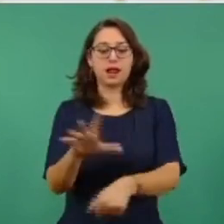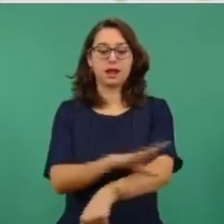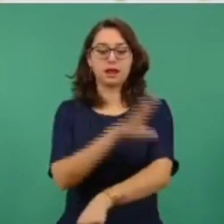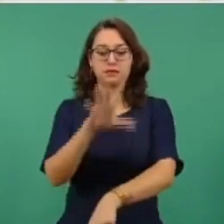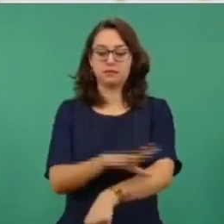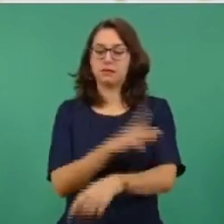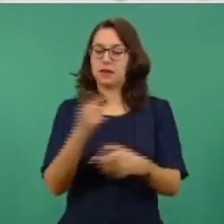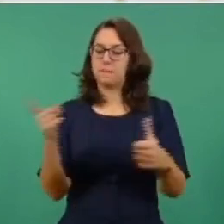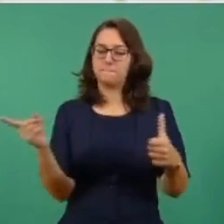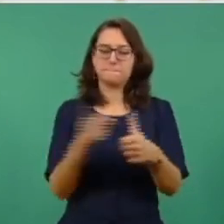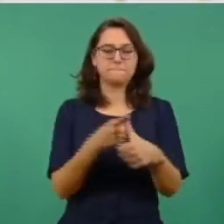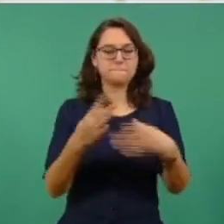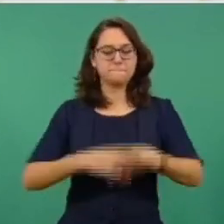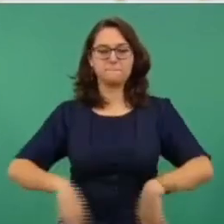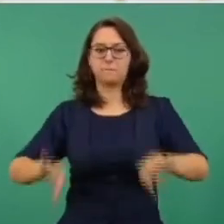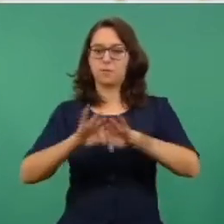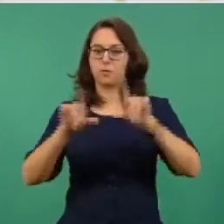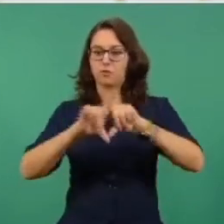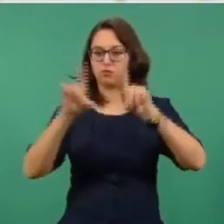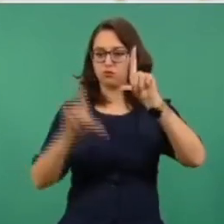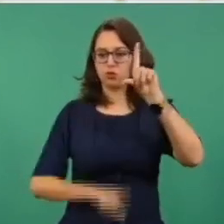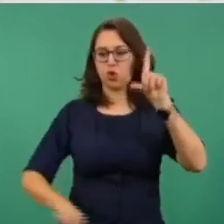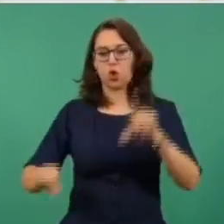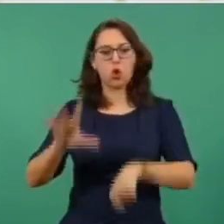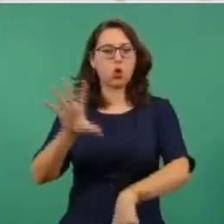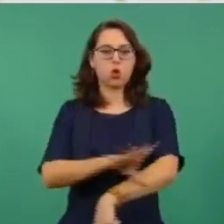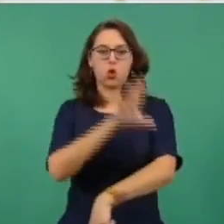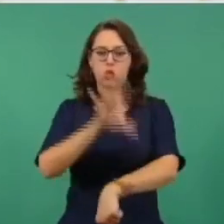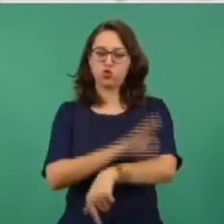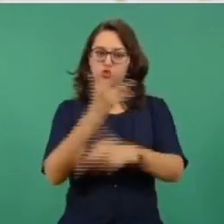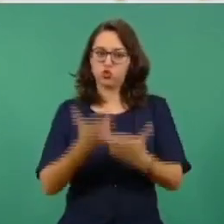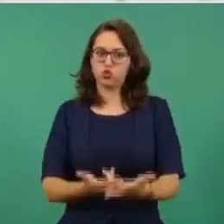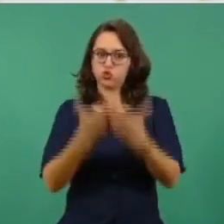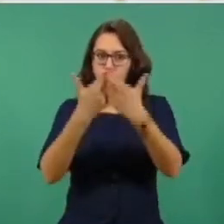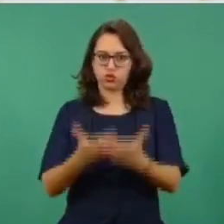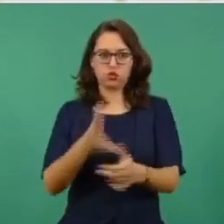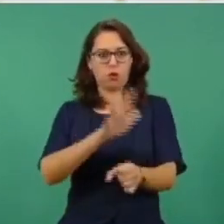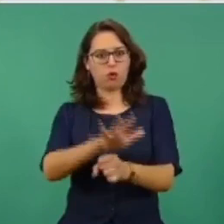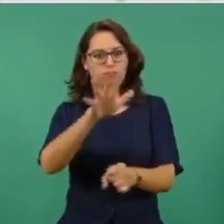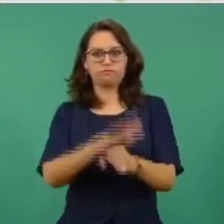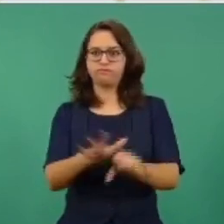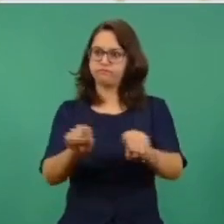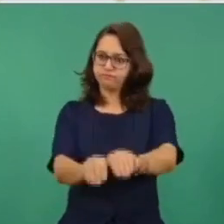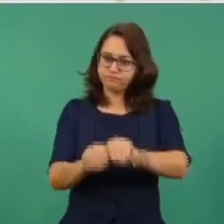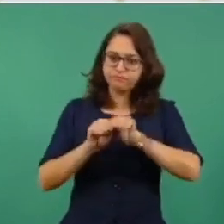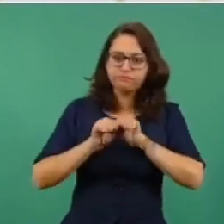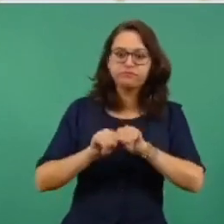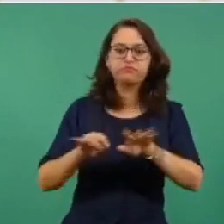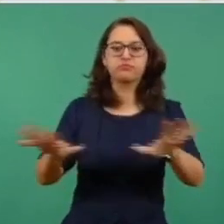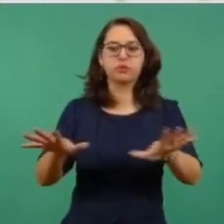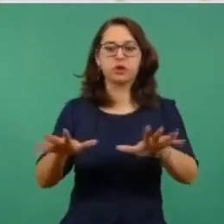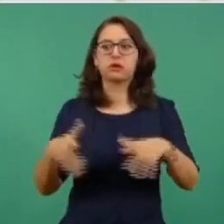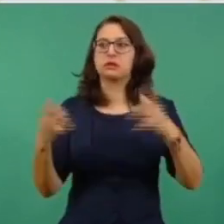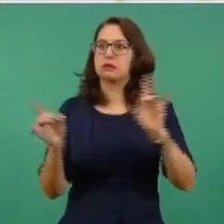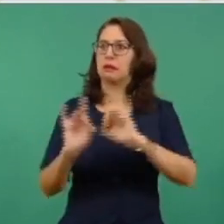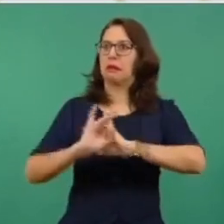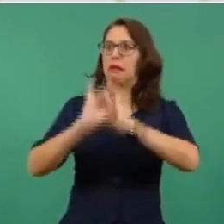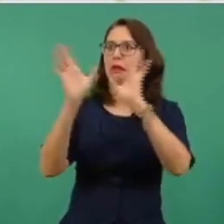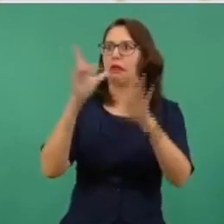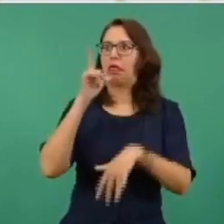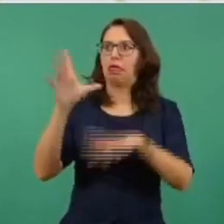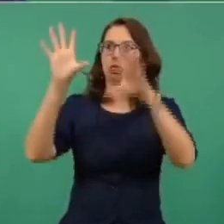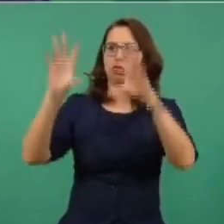energía eléctrica, que no haya apagones, que se garantice la energía